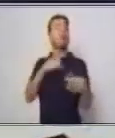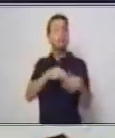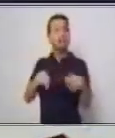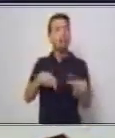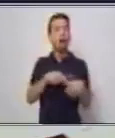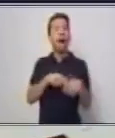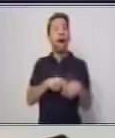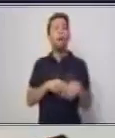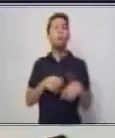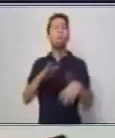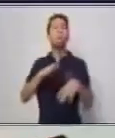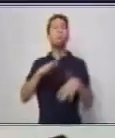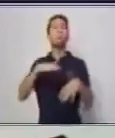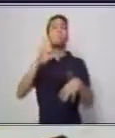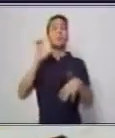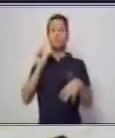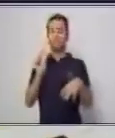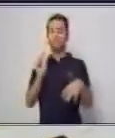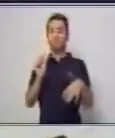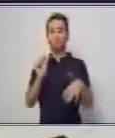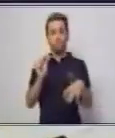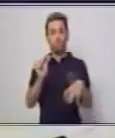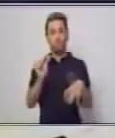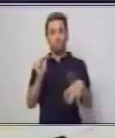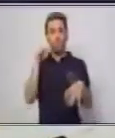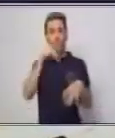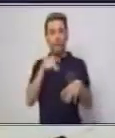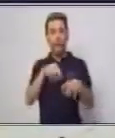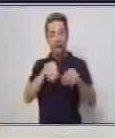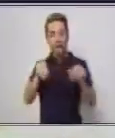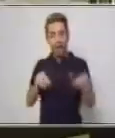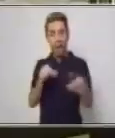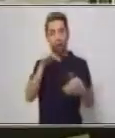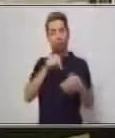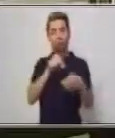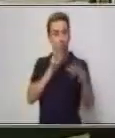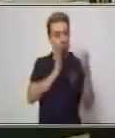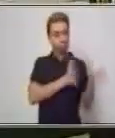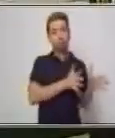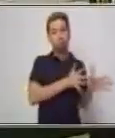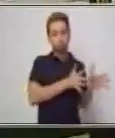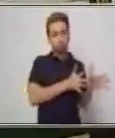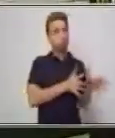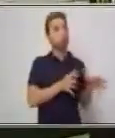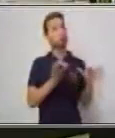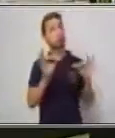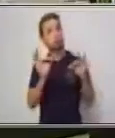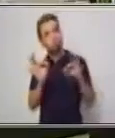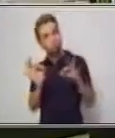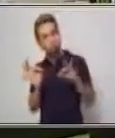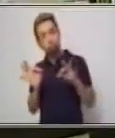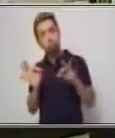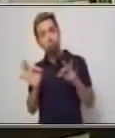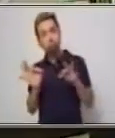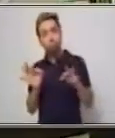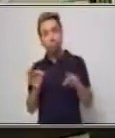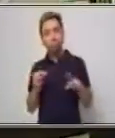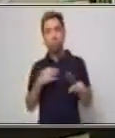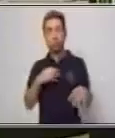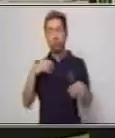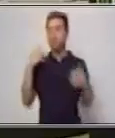las partes más gruesas o más firmes de la arena. Excelente, punto número uno, utilizamos